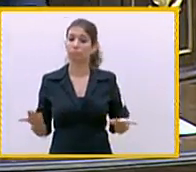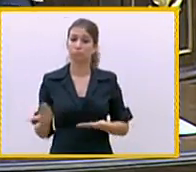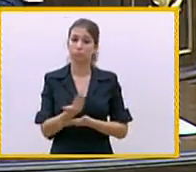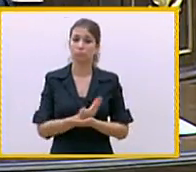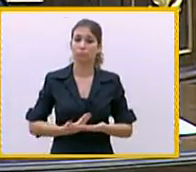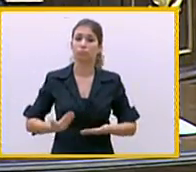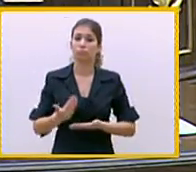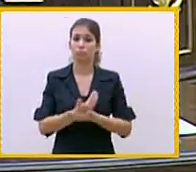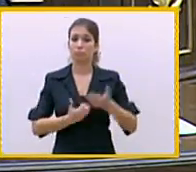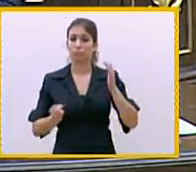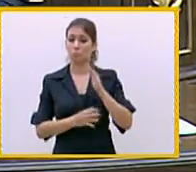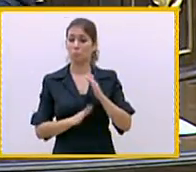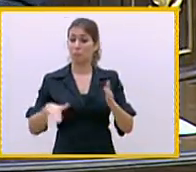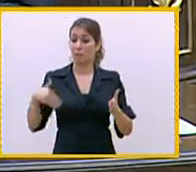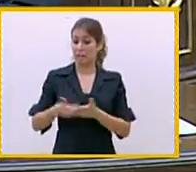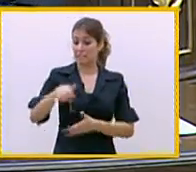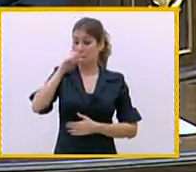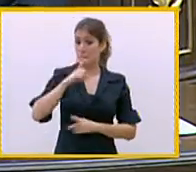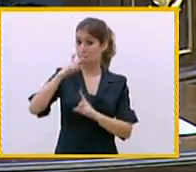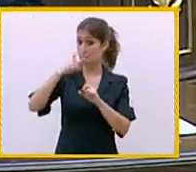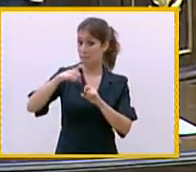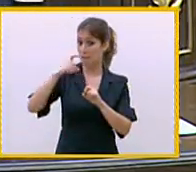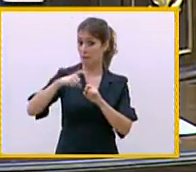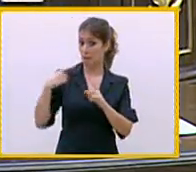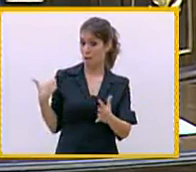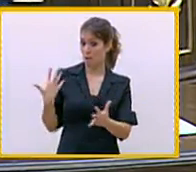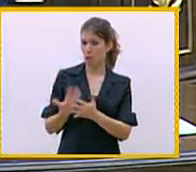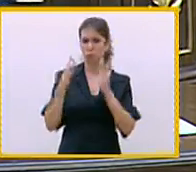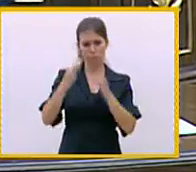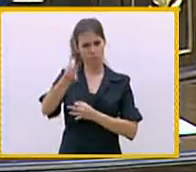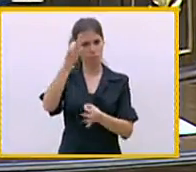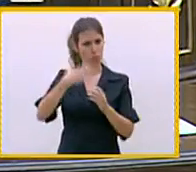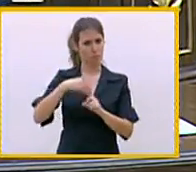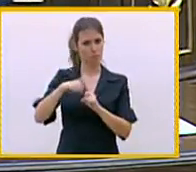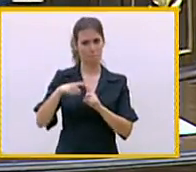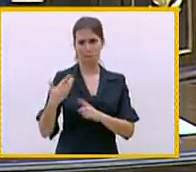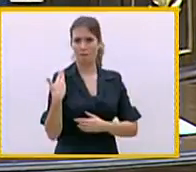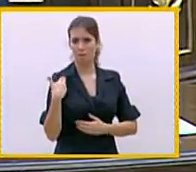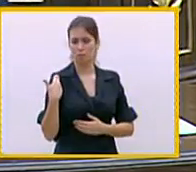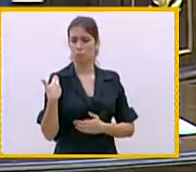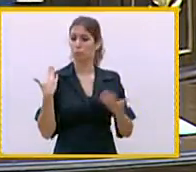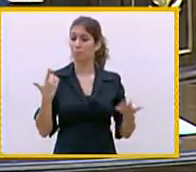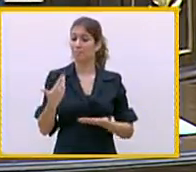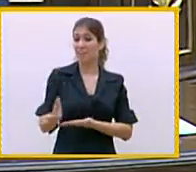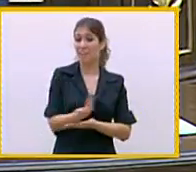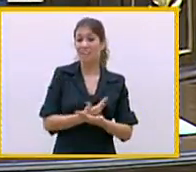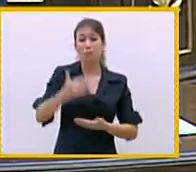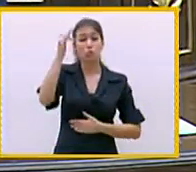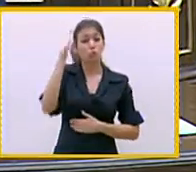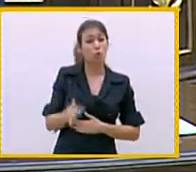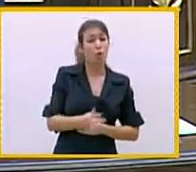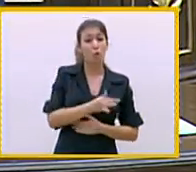Hasta el mes de mayo de este año, ya datos de mayo, los ingresos totales ascienden a